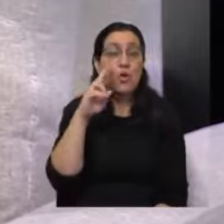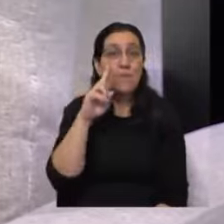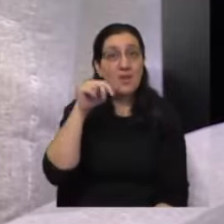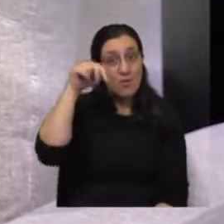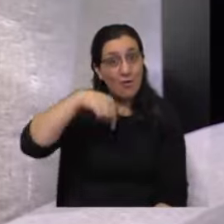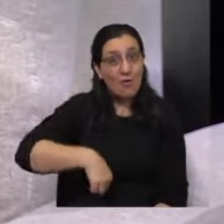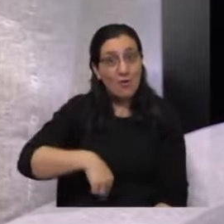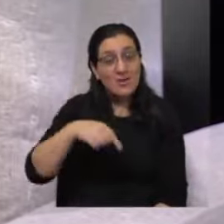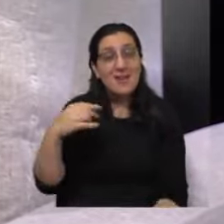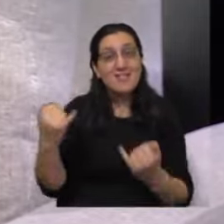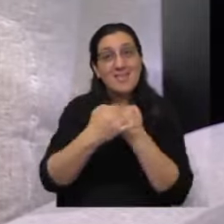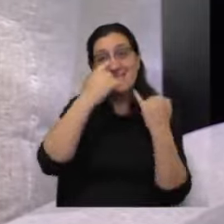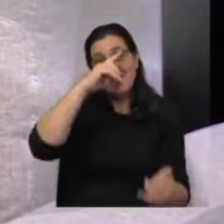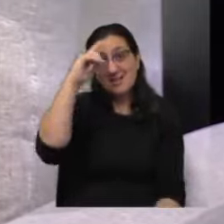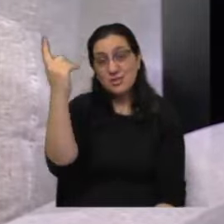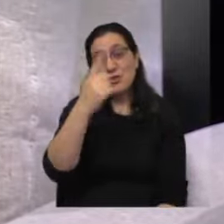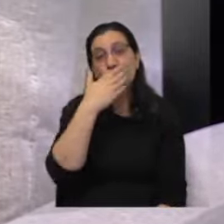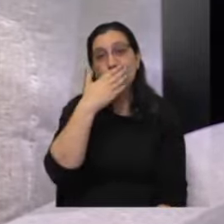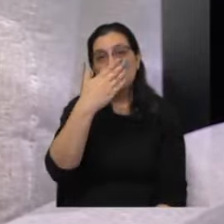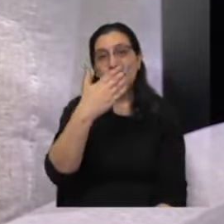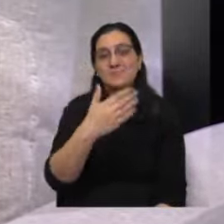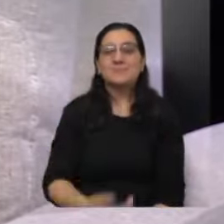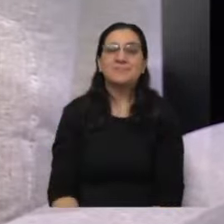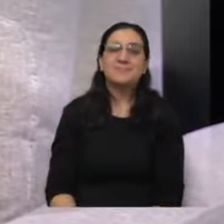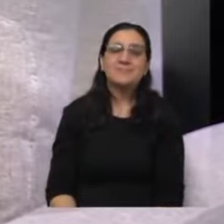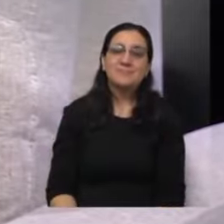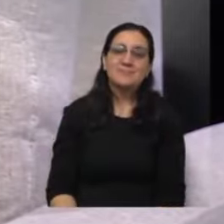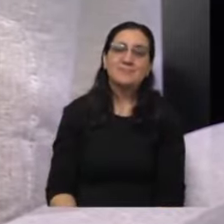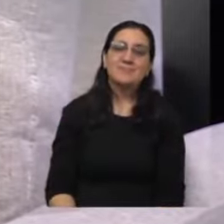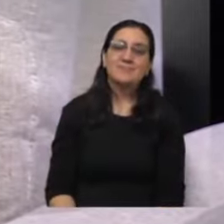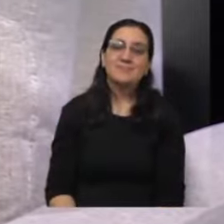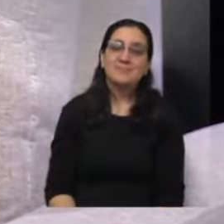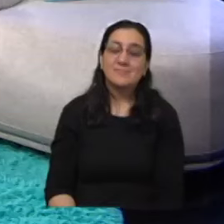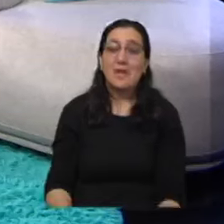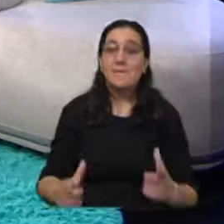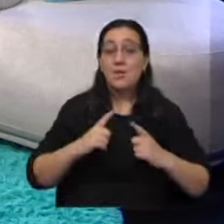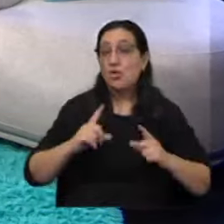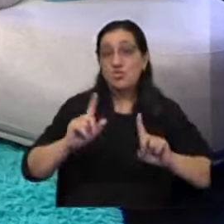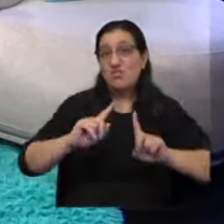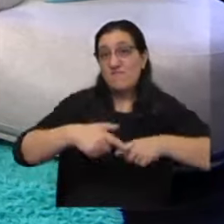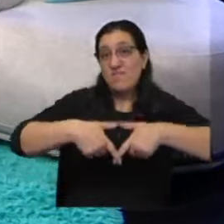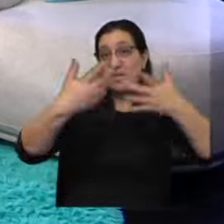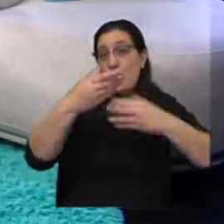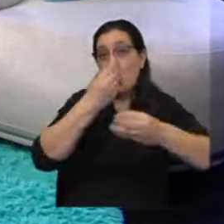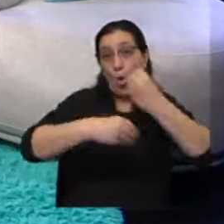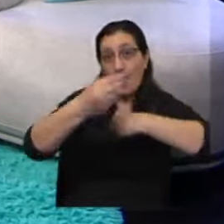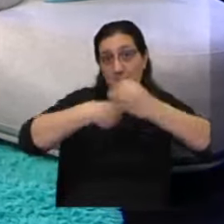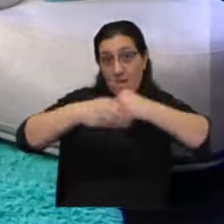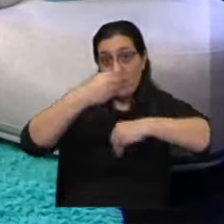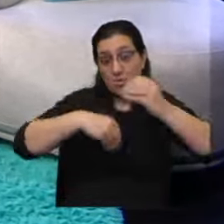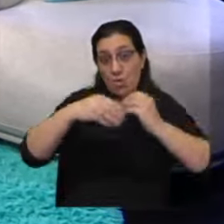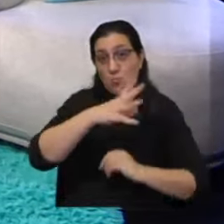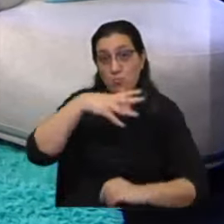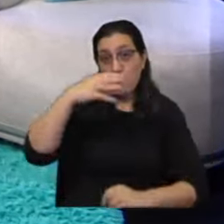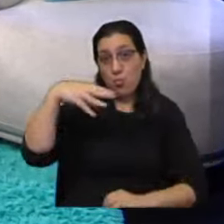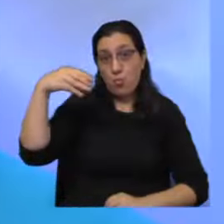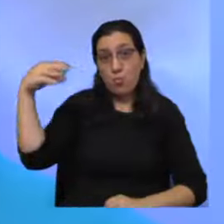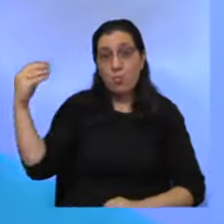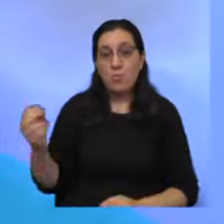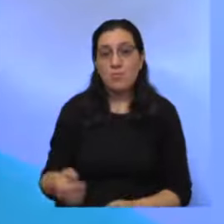su día internacional, les mandamos un beso muy grande. Qué lindo. Espero que no se celebre comiendo pulpo, porque sería una contradicción. Y a las pulperías, ya que estamos,